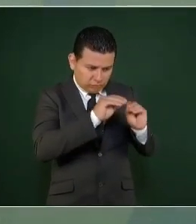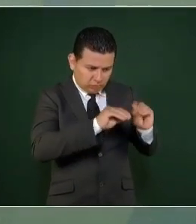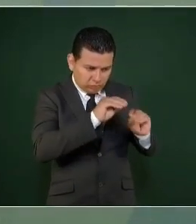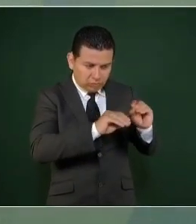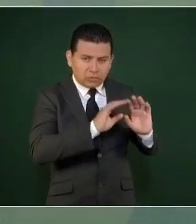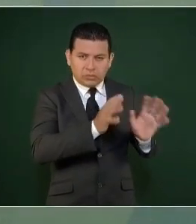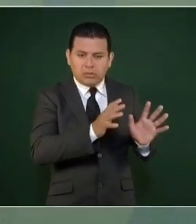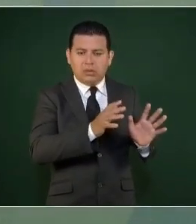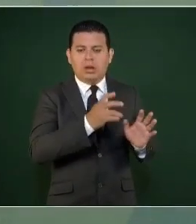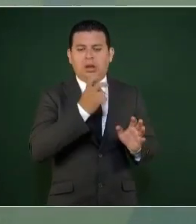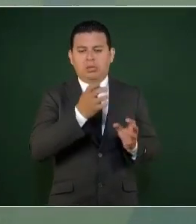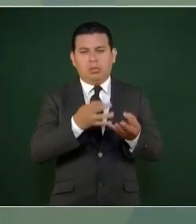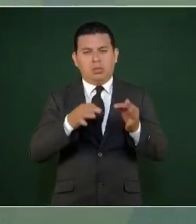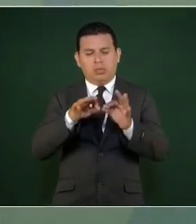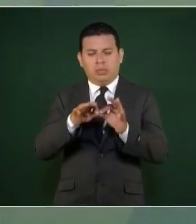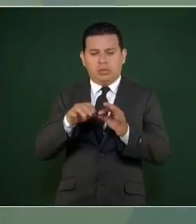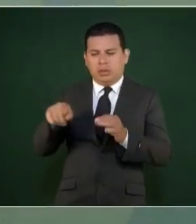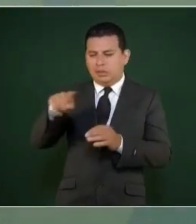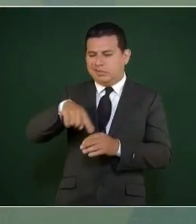periódico,